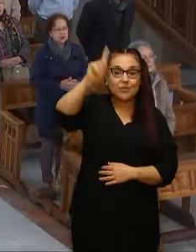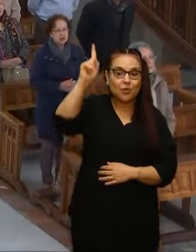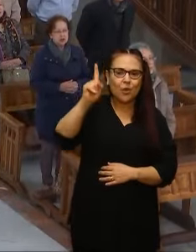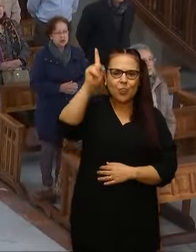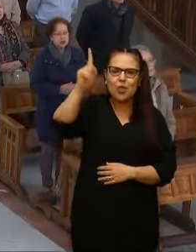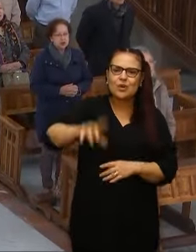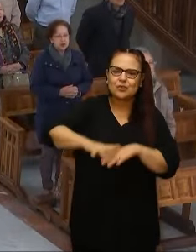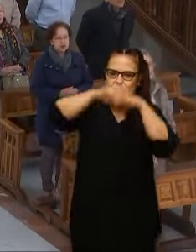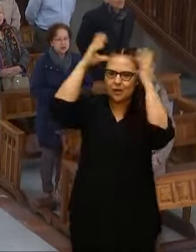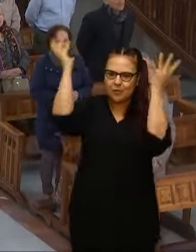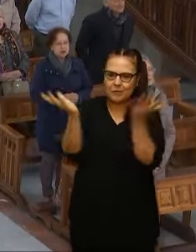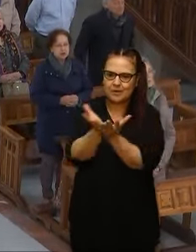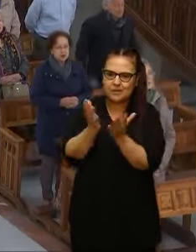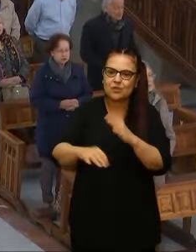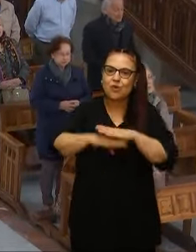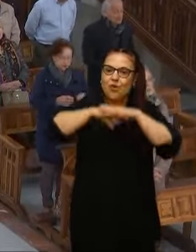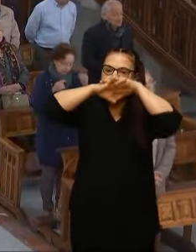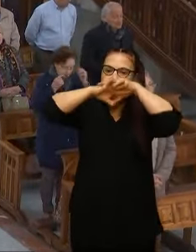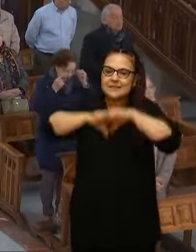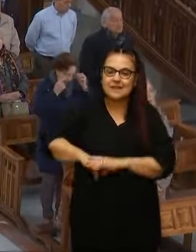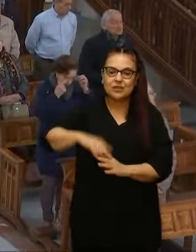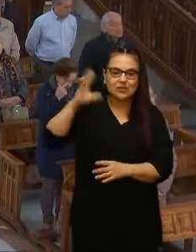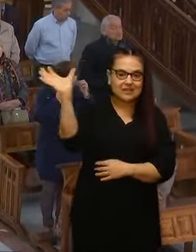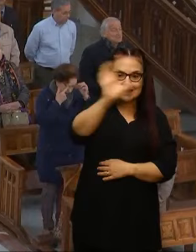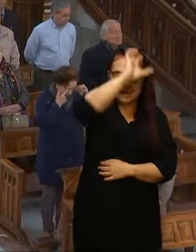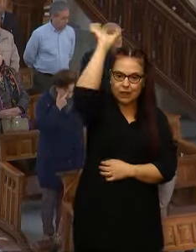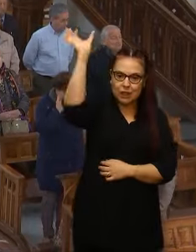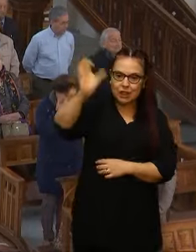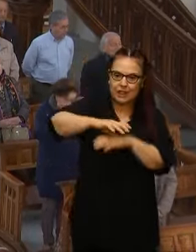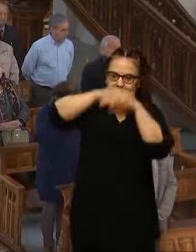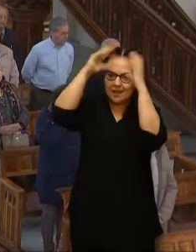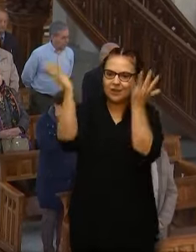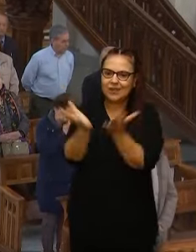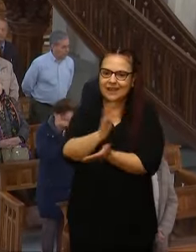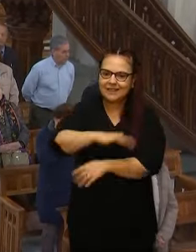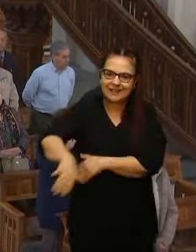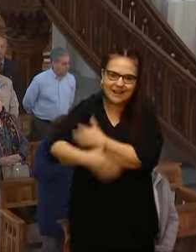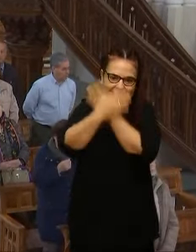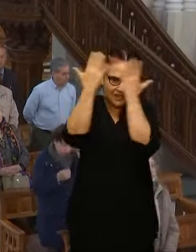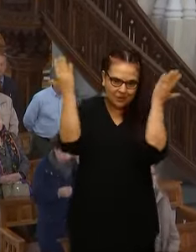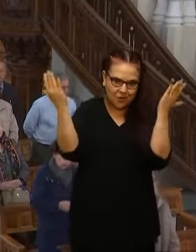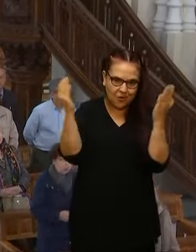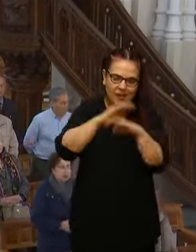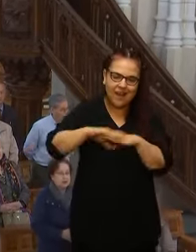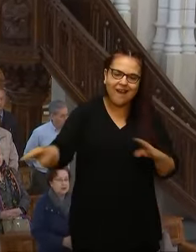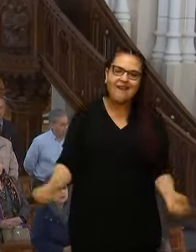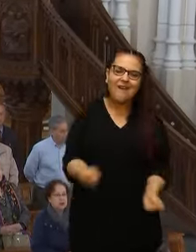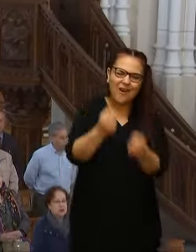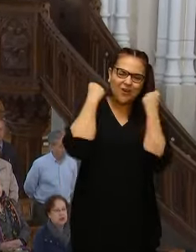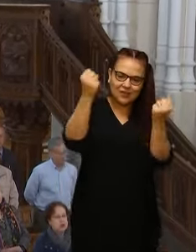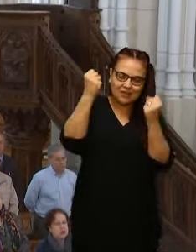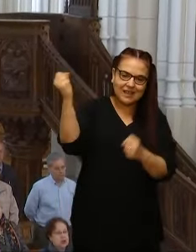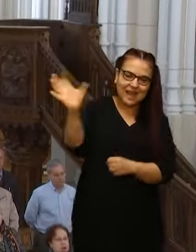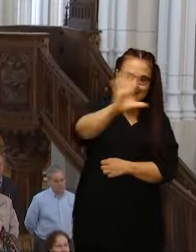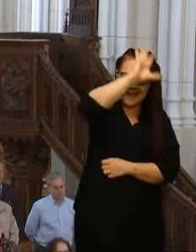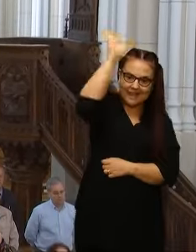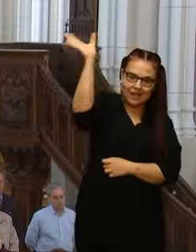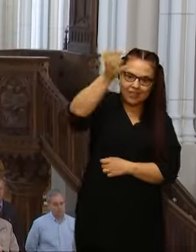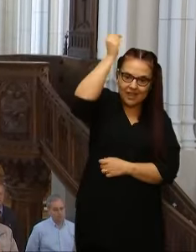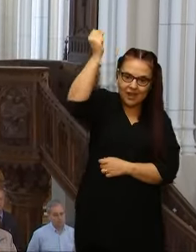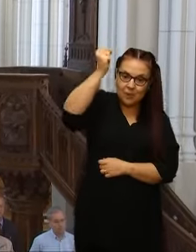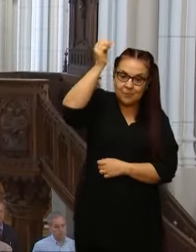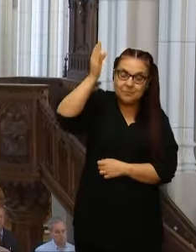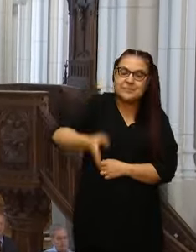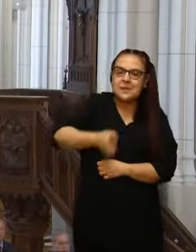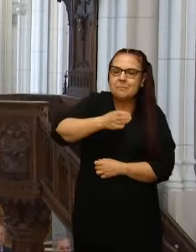el Señor, Dios del universo. Llenos están el cielo y la tierra de tu gloria. Hosana en